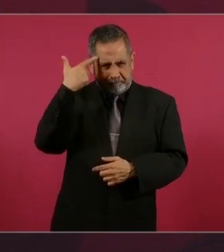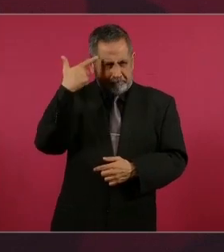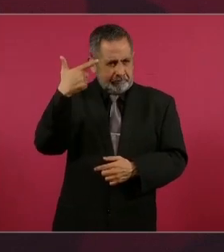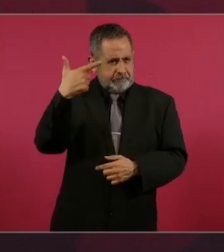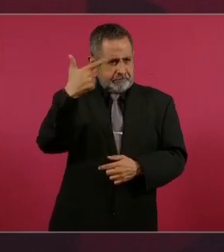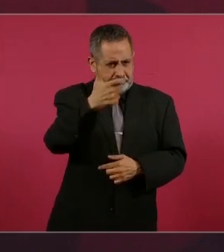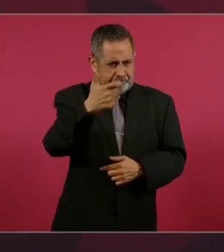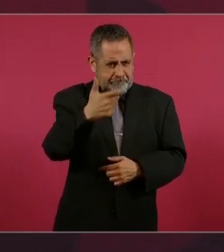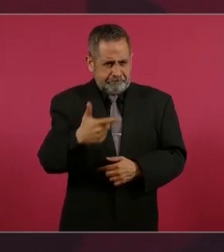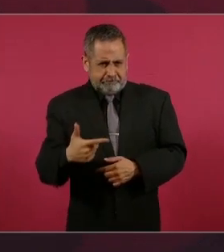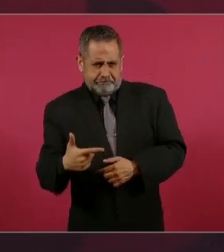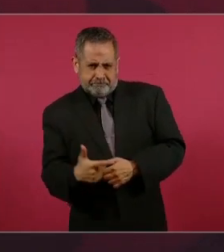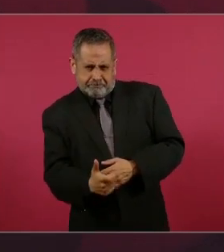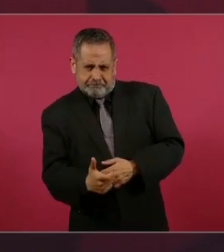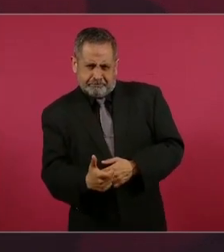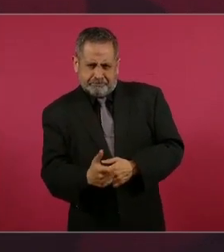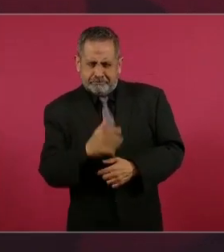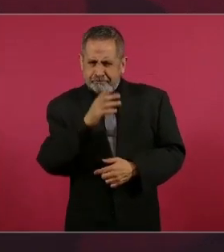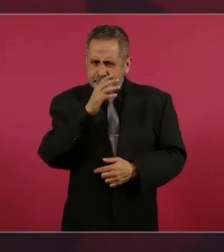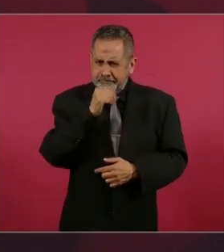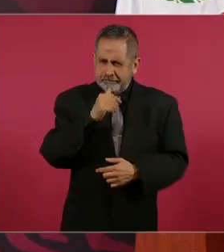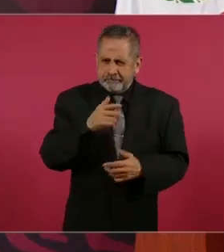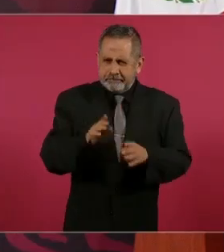baja la pistola y